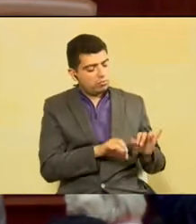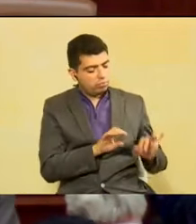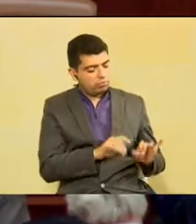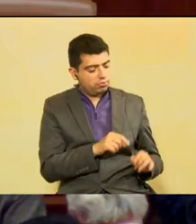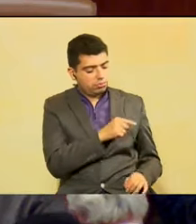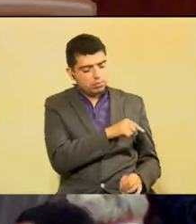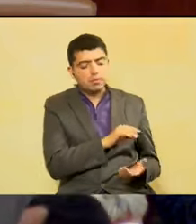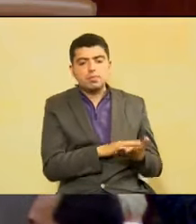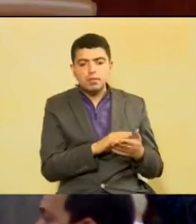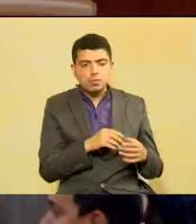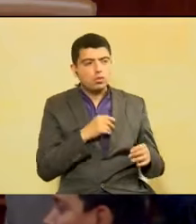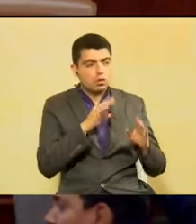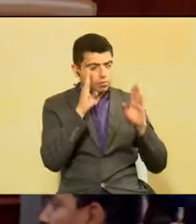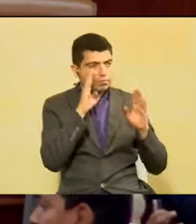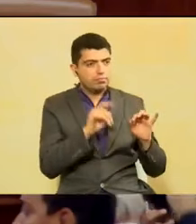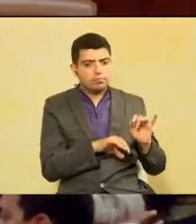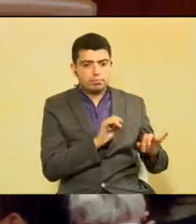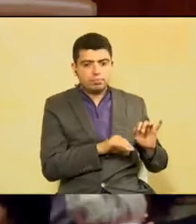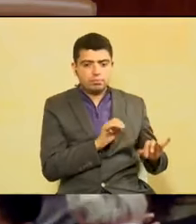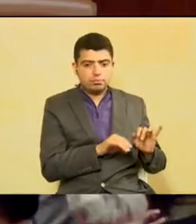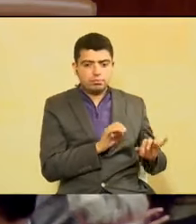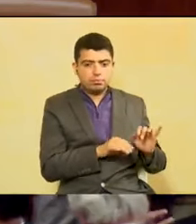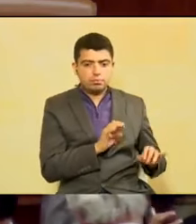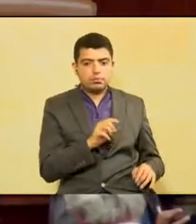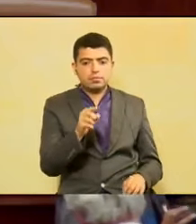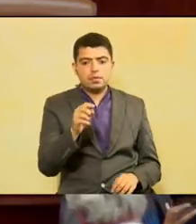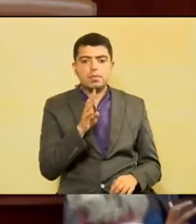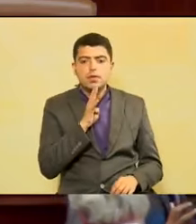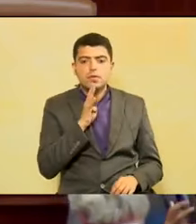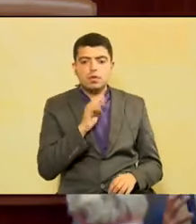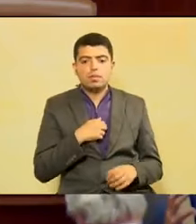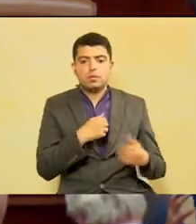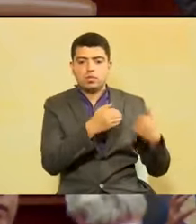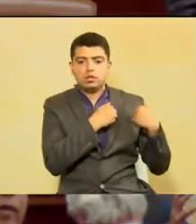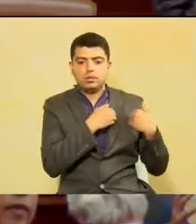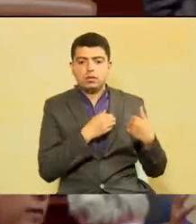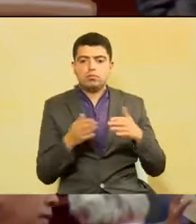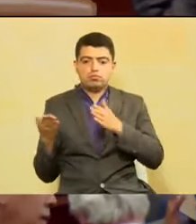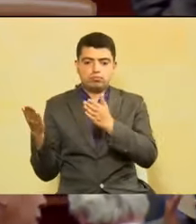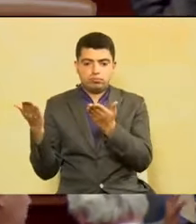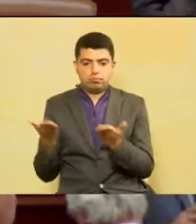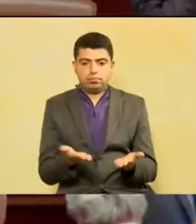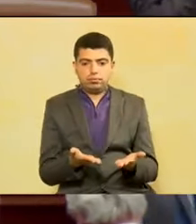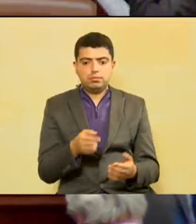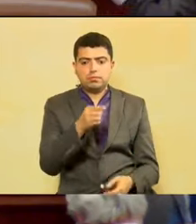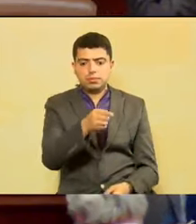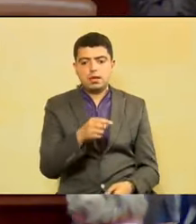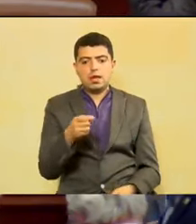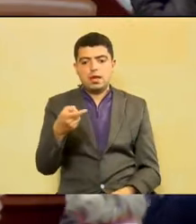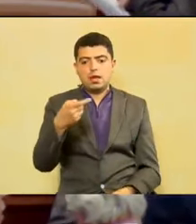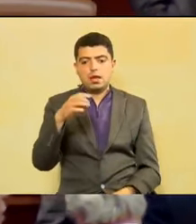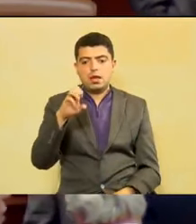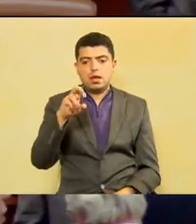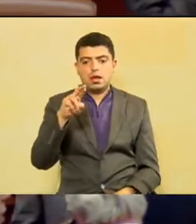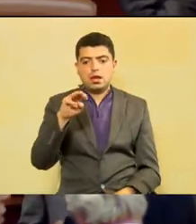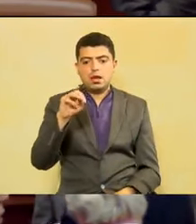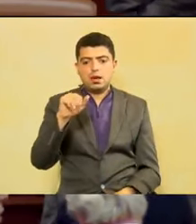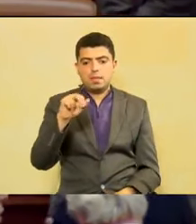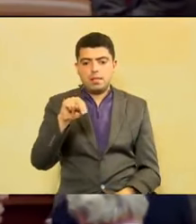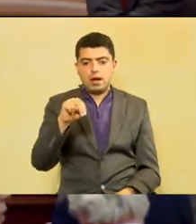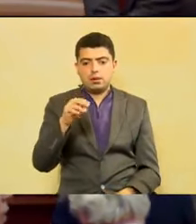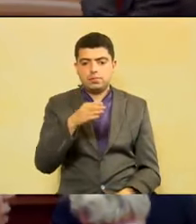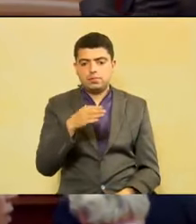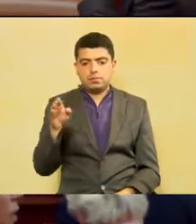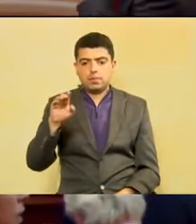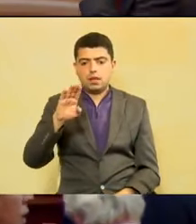nota de la solicitud realizada por el representante Germán blanco tiene el uso de la palabra